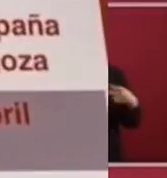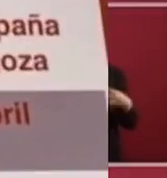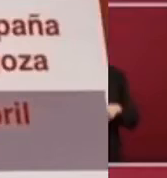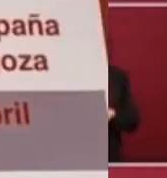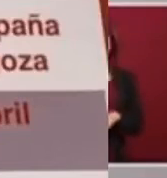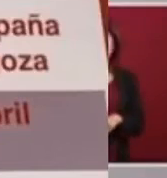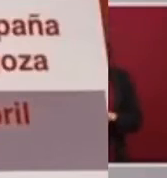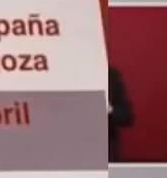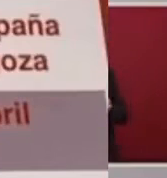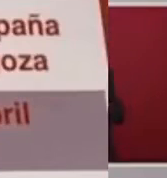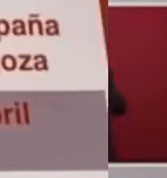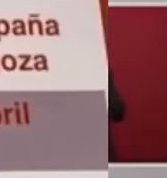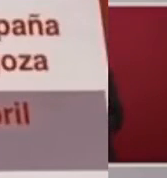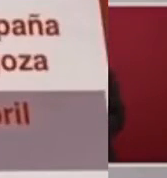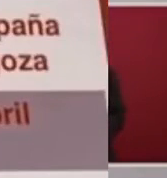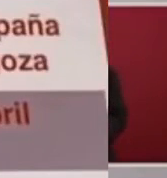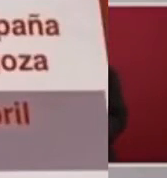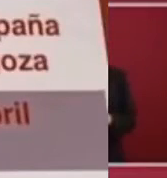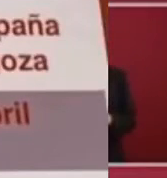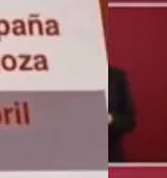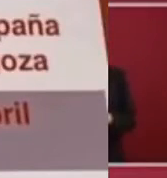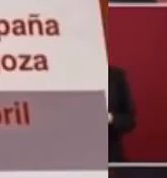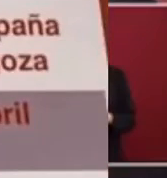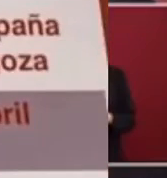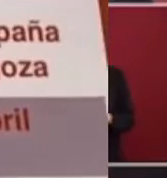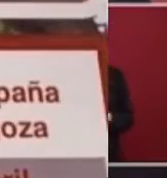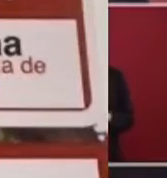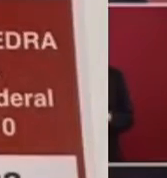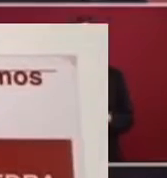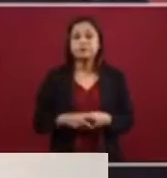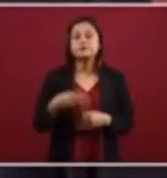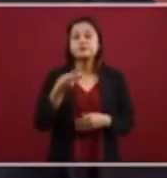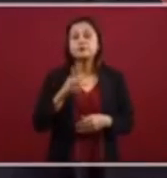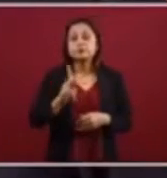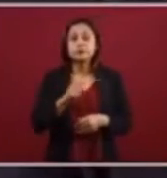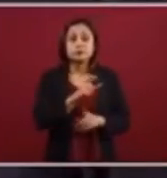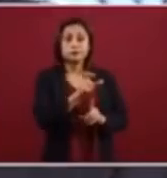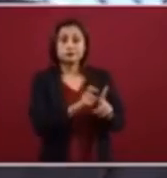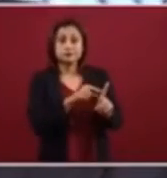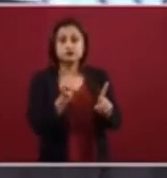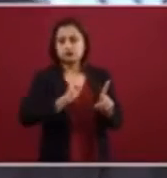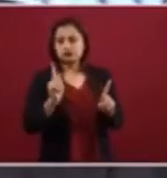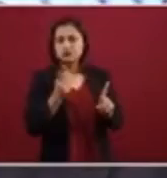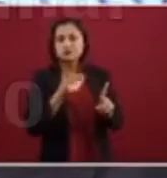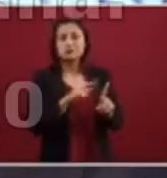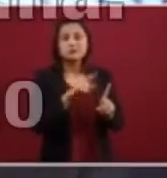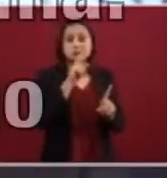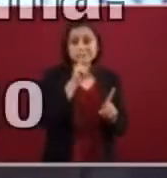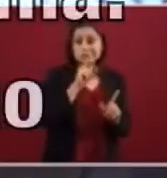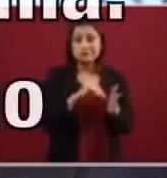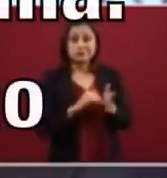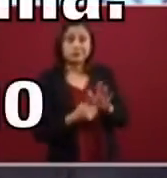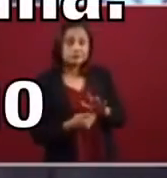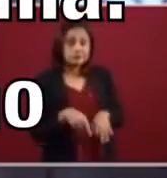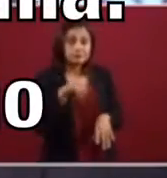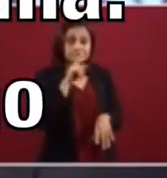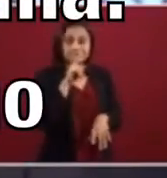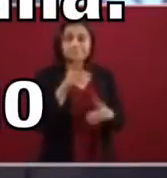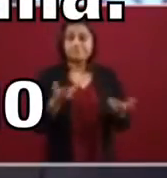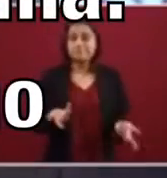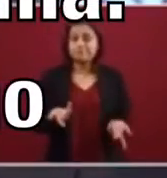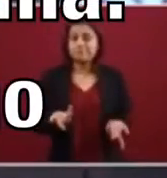modo, como ha sucedido en todo el periodo neoliberal. Siempre guardaban un silencio cómplice, encubrían